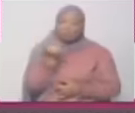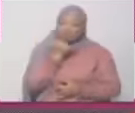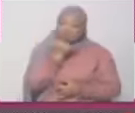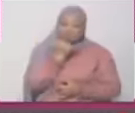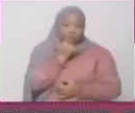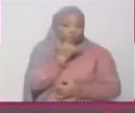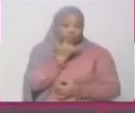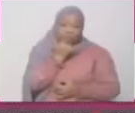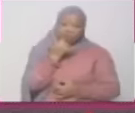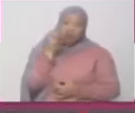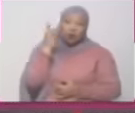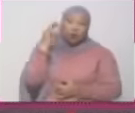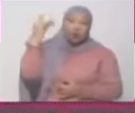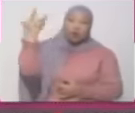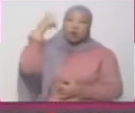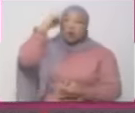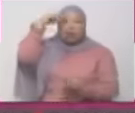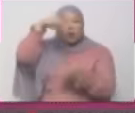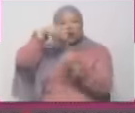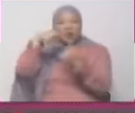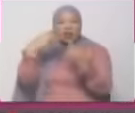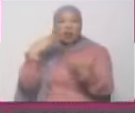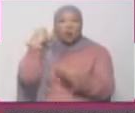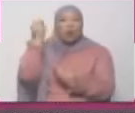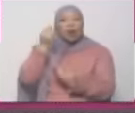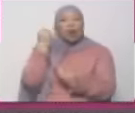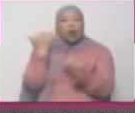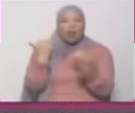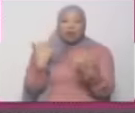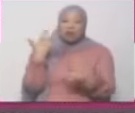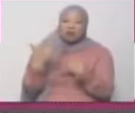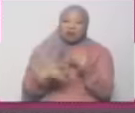sueños, en las líneas, en las órdenes.